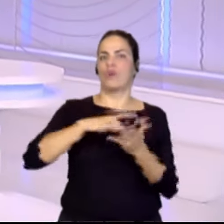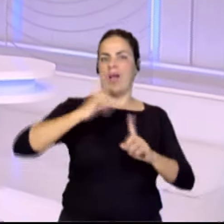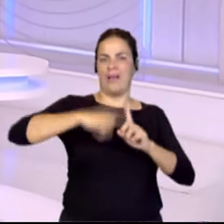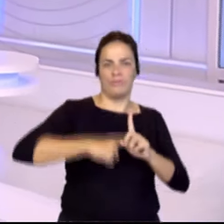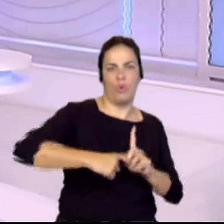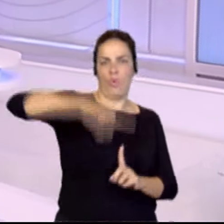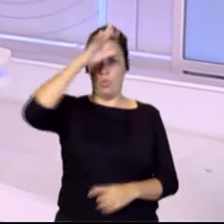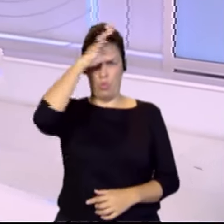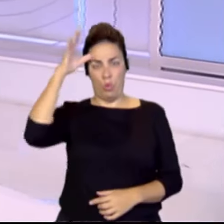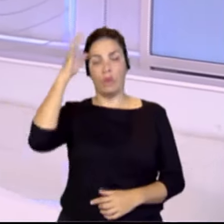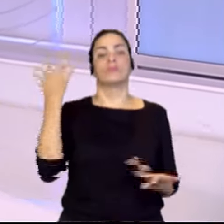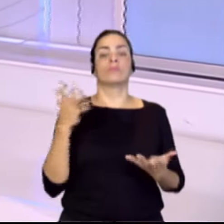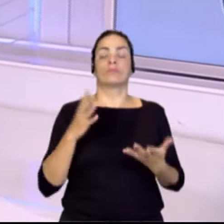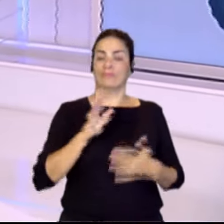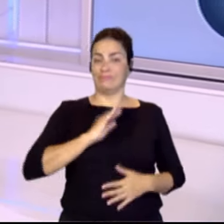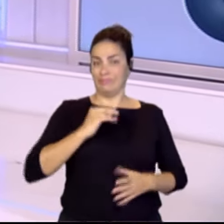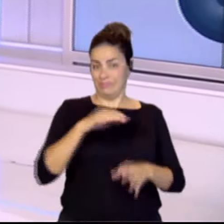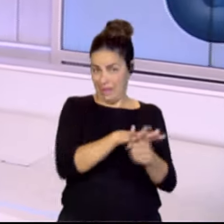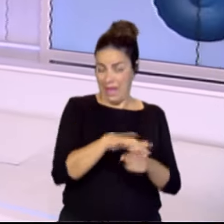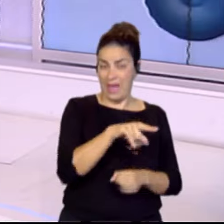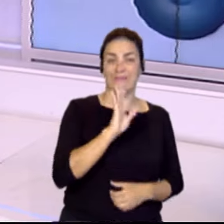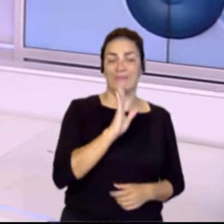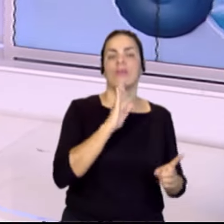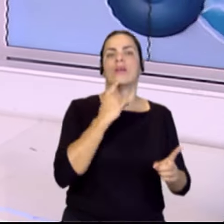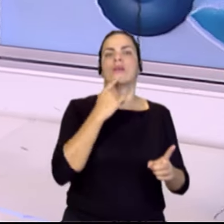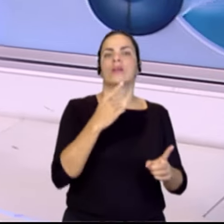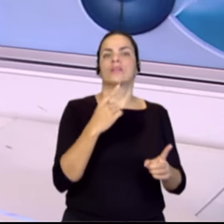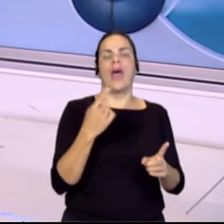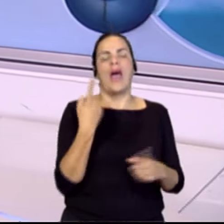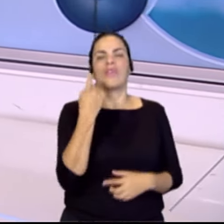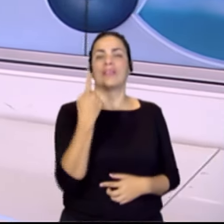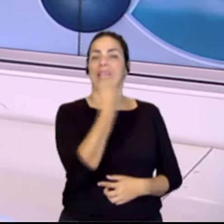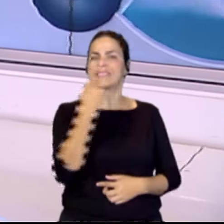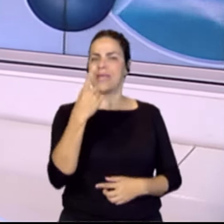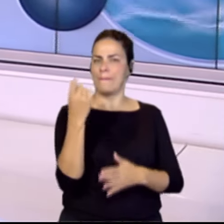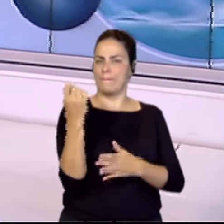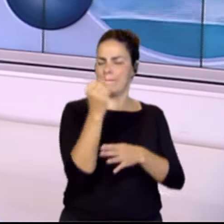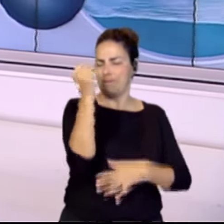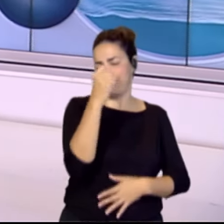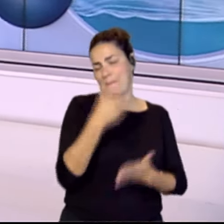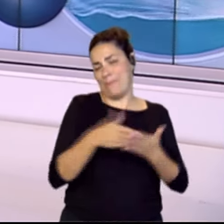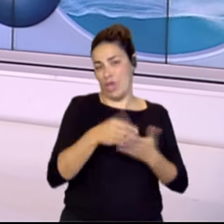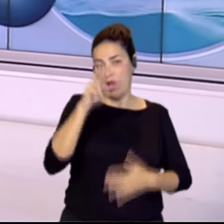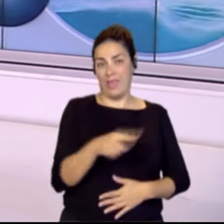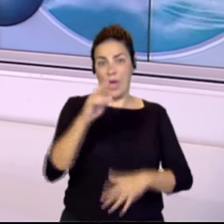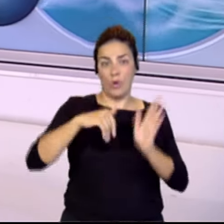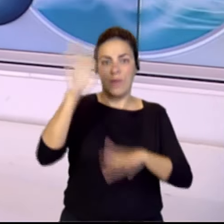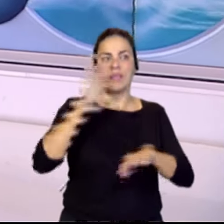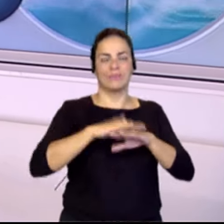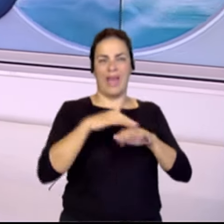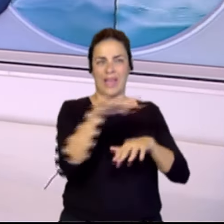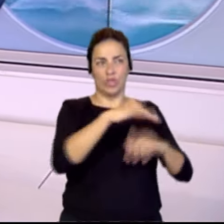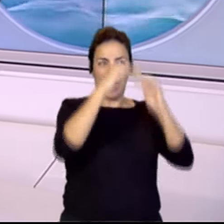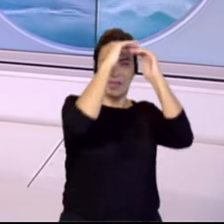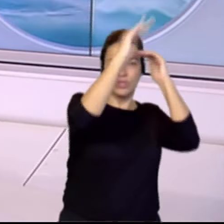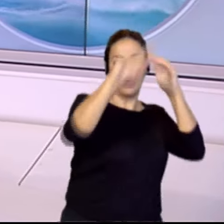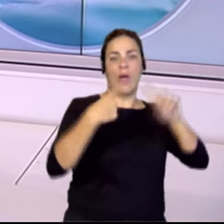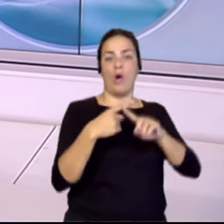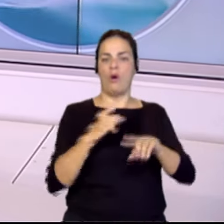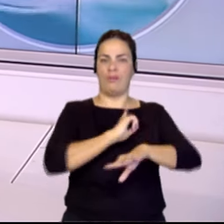según El Ejecutivo se van a necesitar más de 100 millones de euros para crear espacios de sombra techar canchas deportivas o